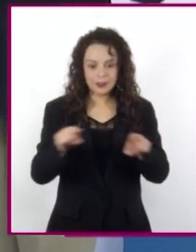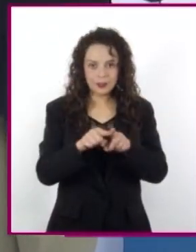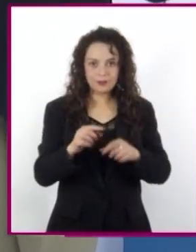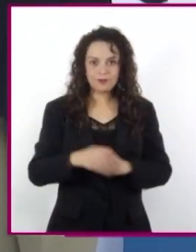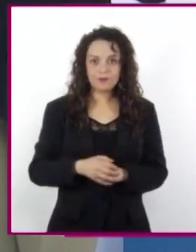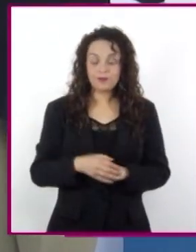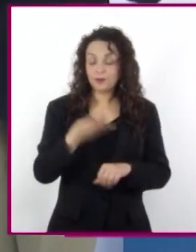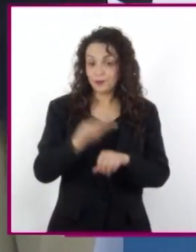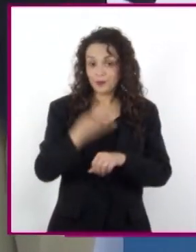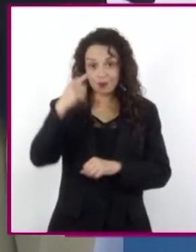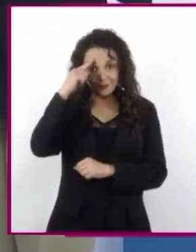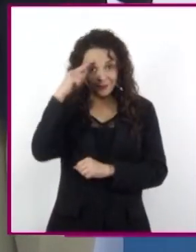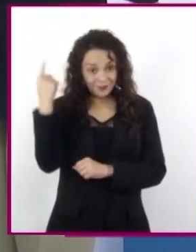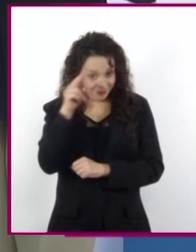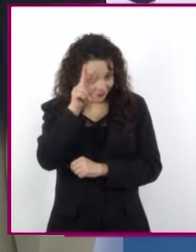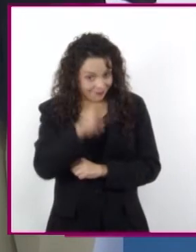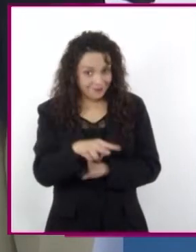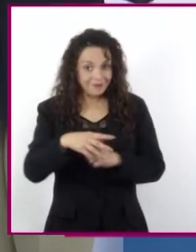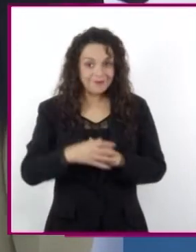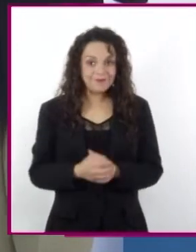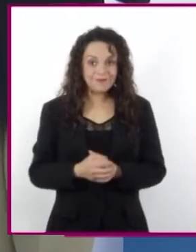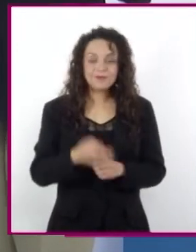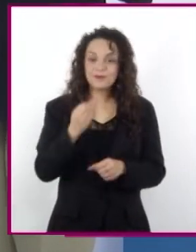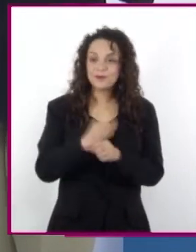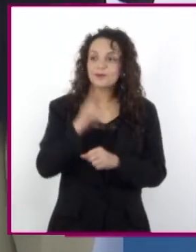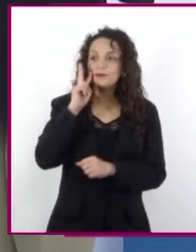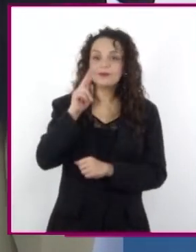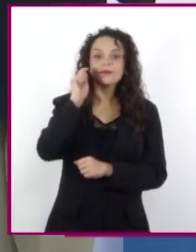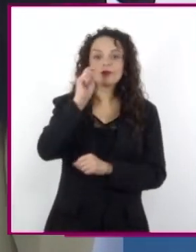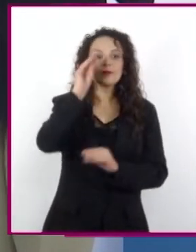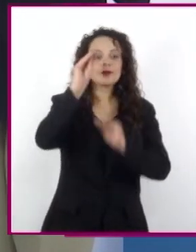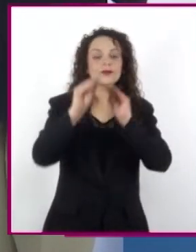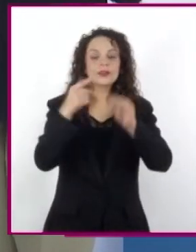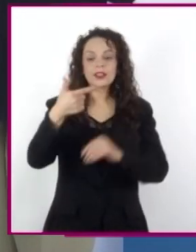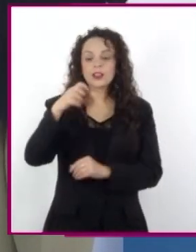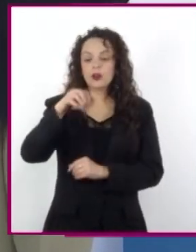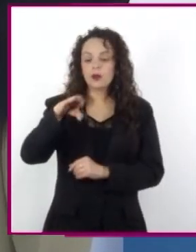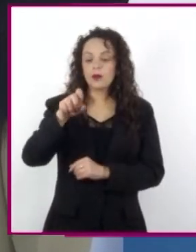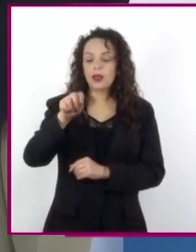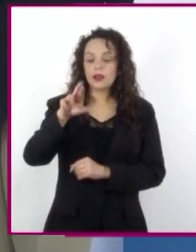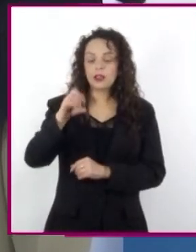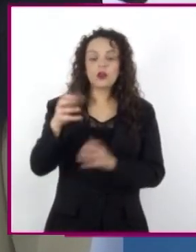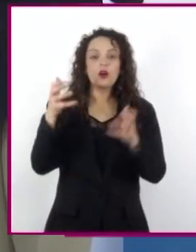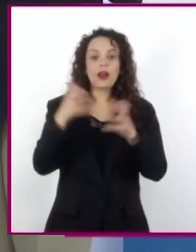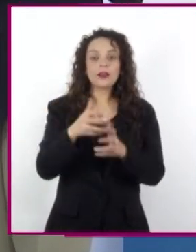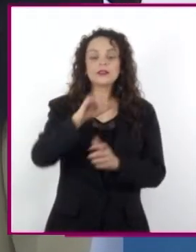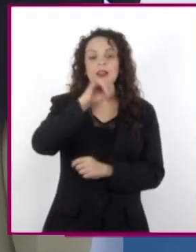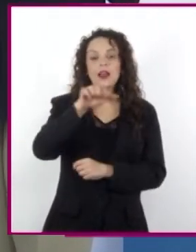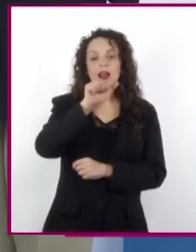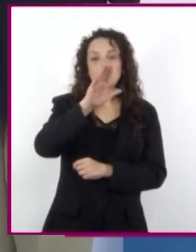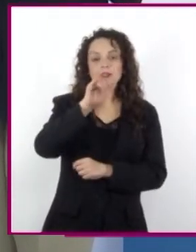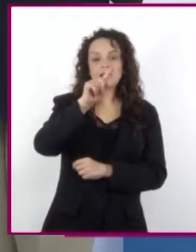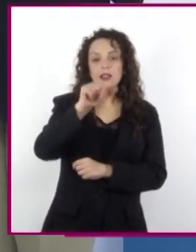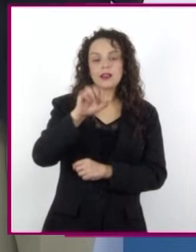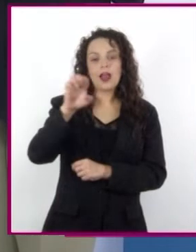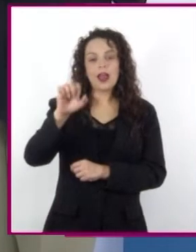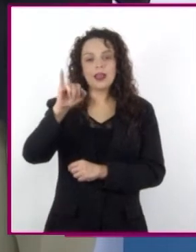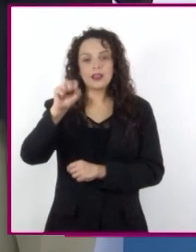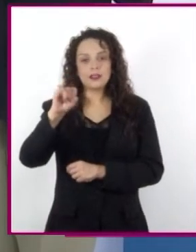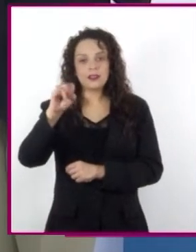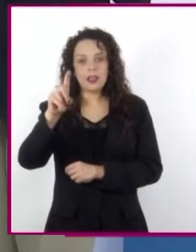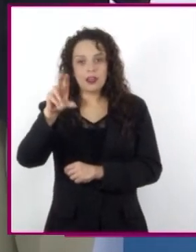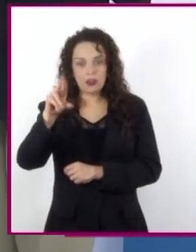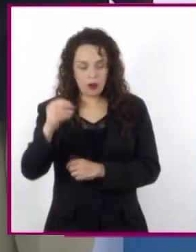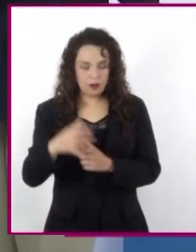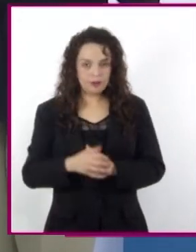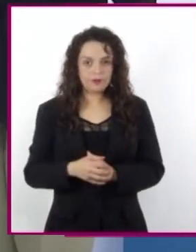Sencillo, ¿no creen? Veamos un arreglo geométrico que hicieron Jacinta e Isidro, en donde nos solicitan el valor